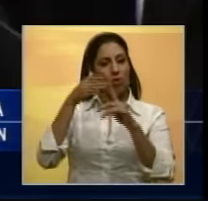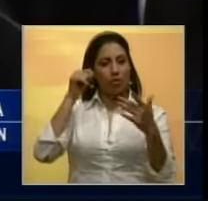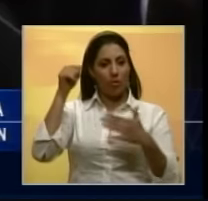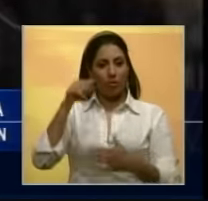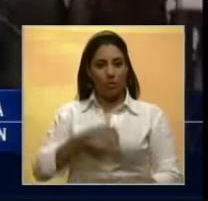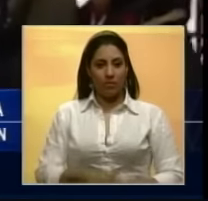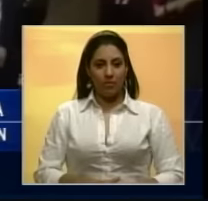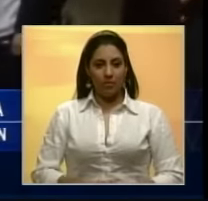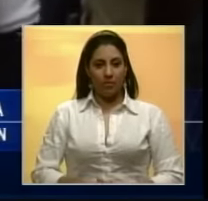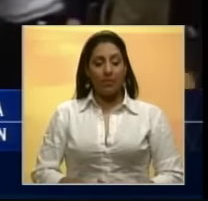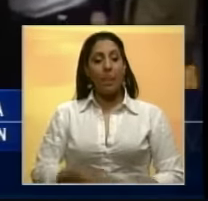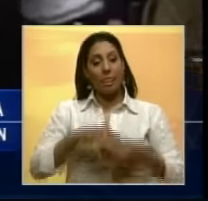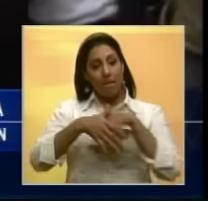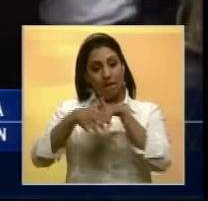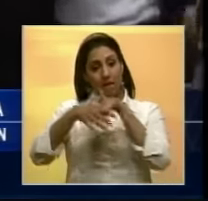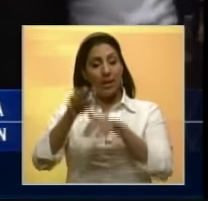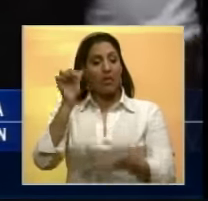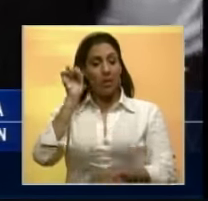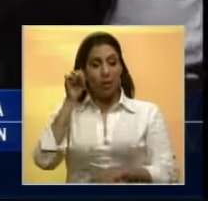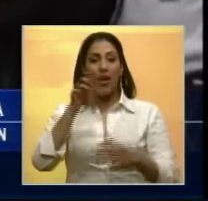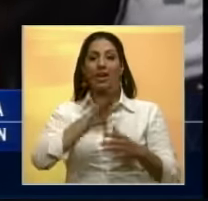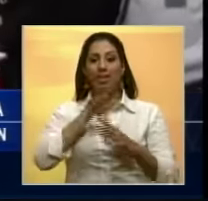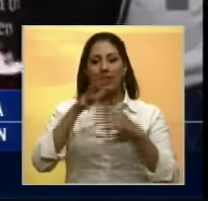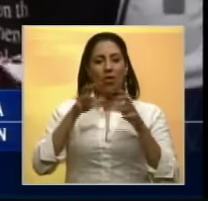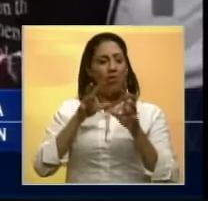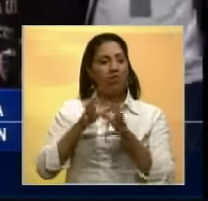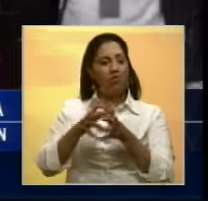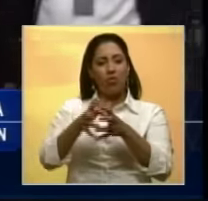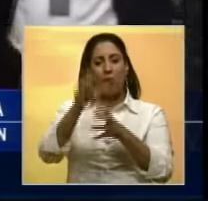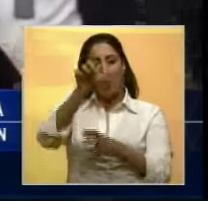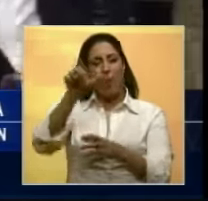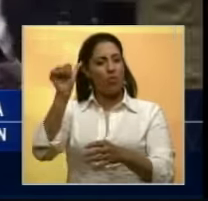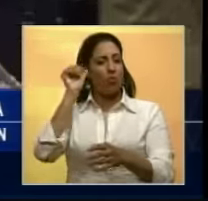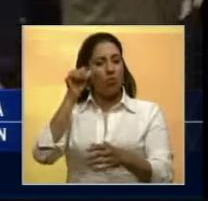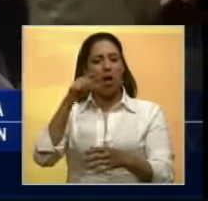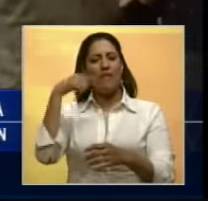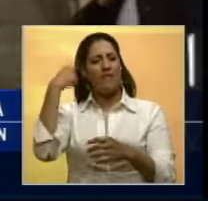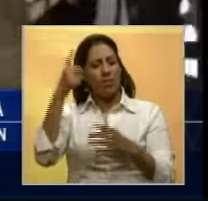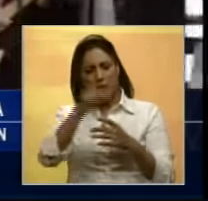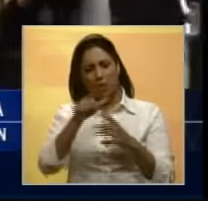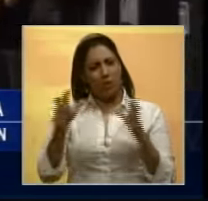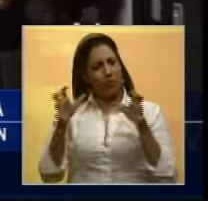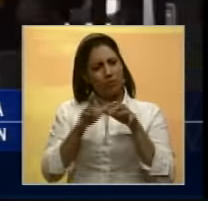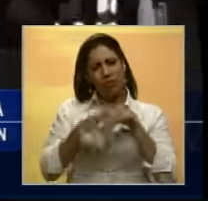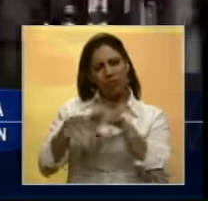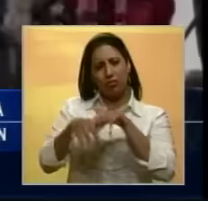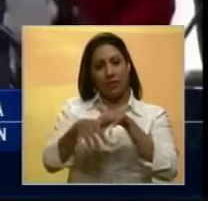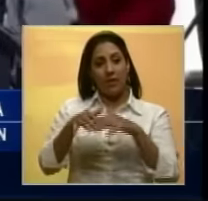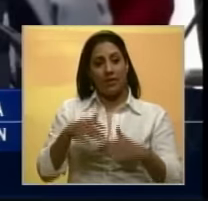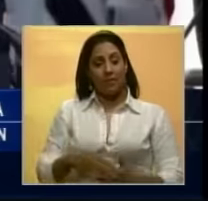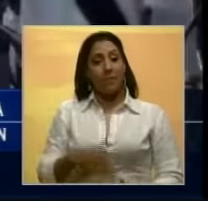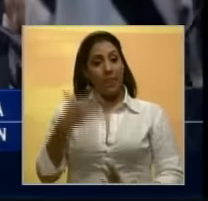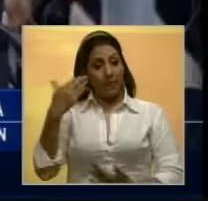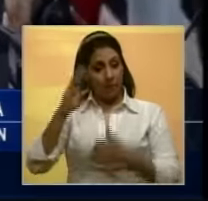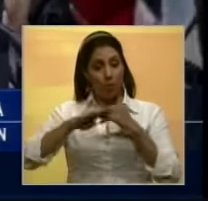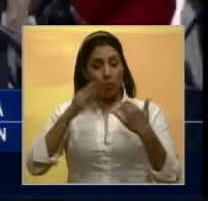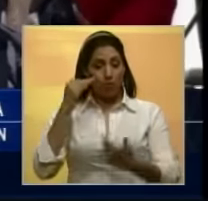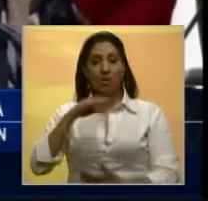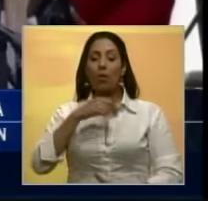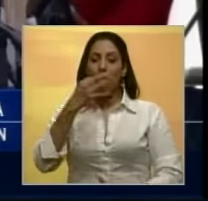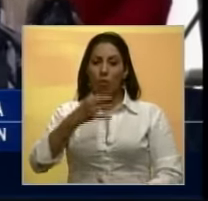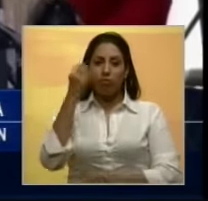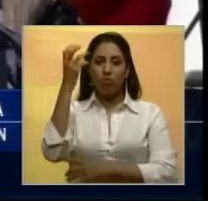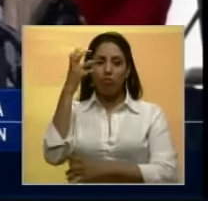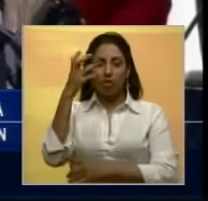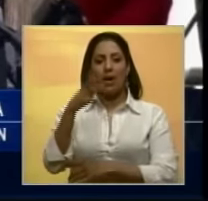investigación en su contra. La marcha de las mujeres contó con una gran cantidad de celebridades como Amy Schumer, Cher y Scarlett Johansson. Esta última ofreció un